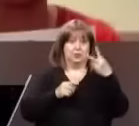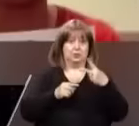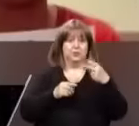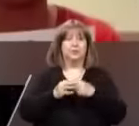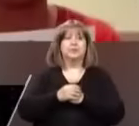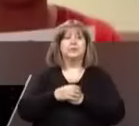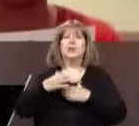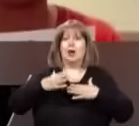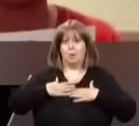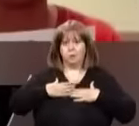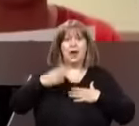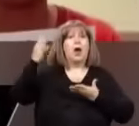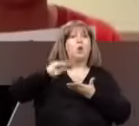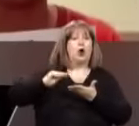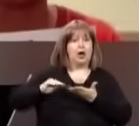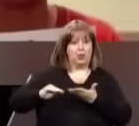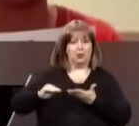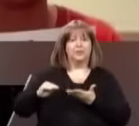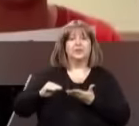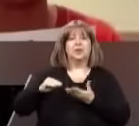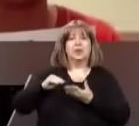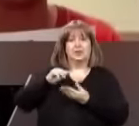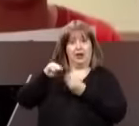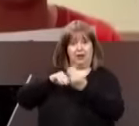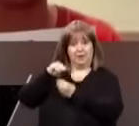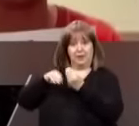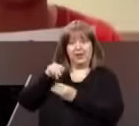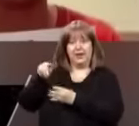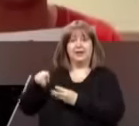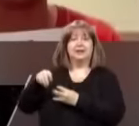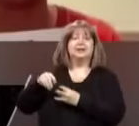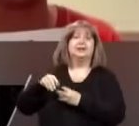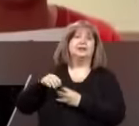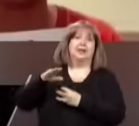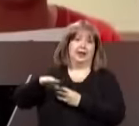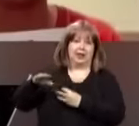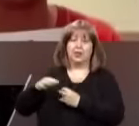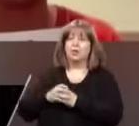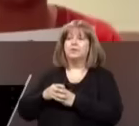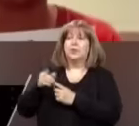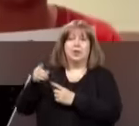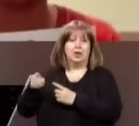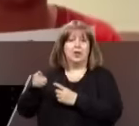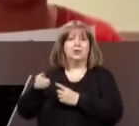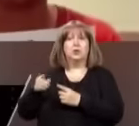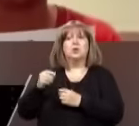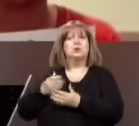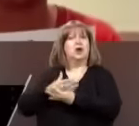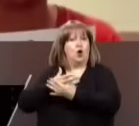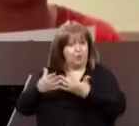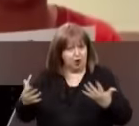Podemos decir que estamos relativamente conformes, porque esto importa la declaración de responsabilidad penal respecto de un homicidio agravado